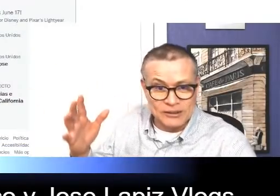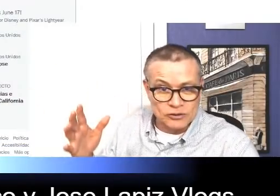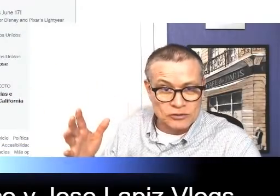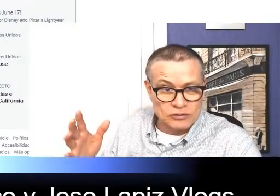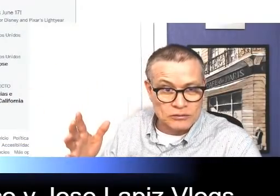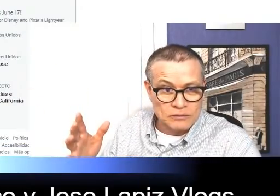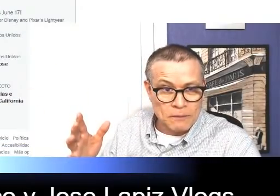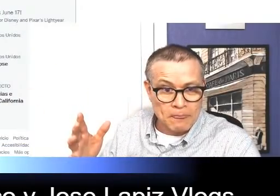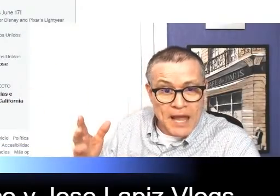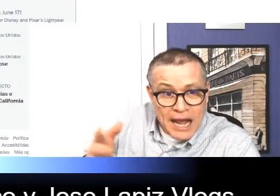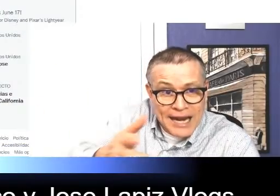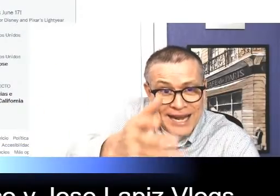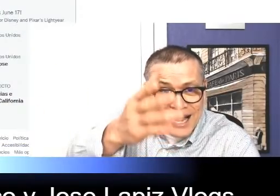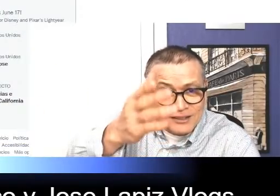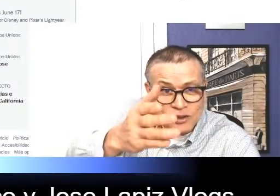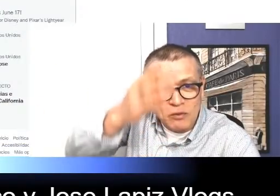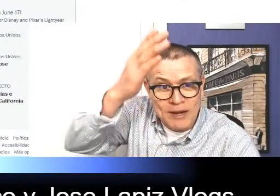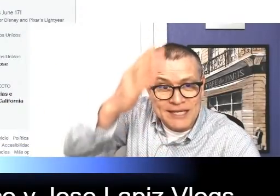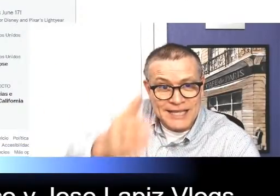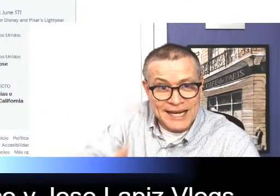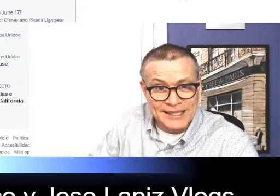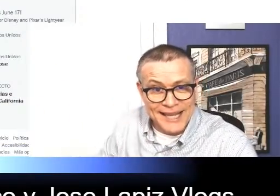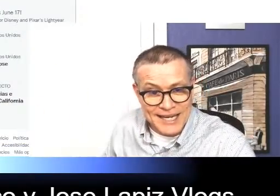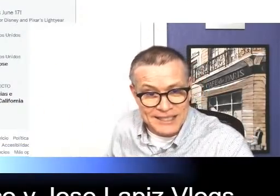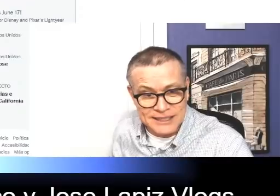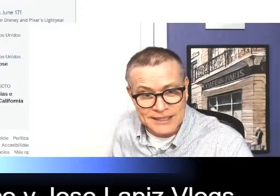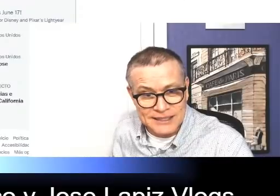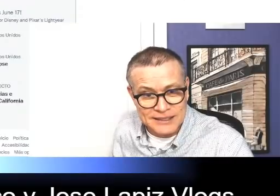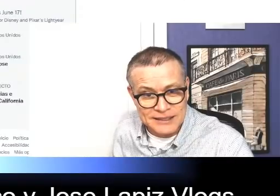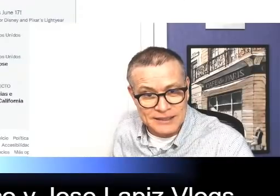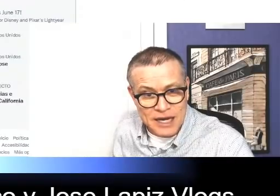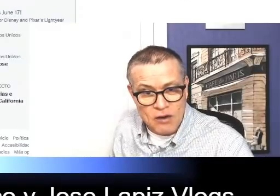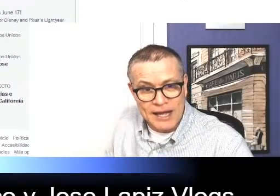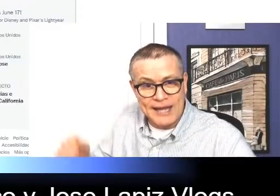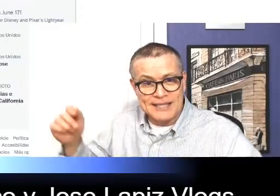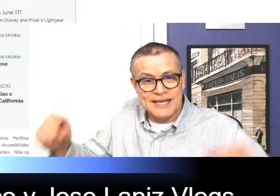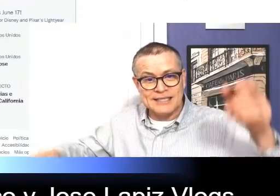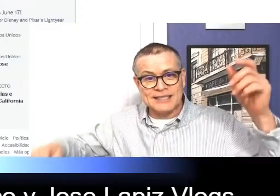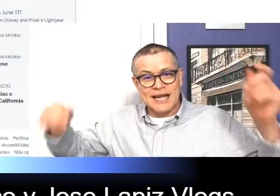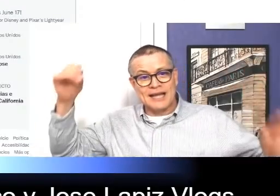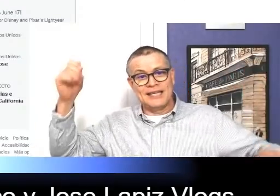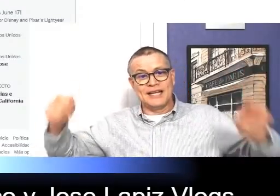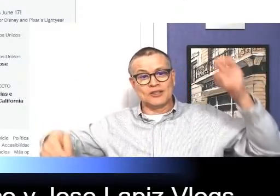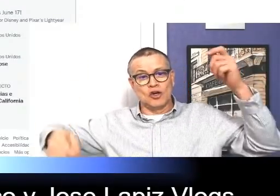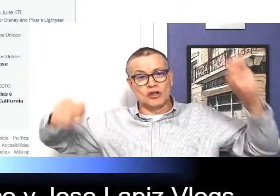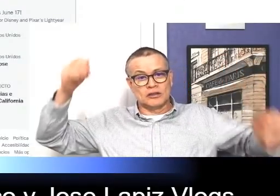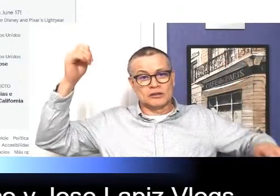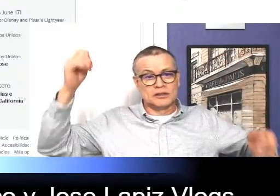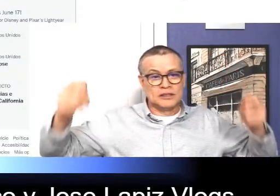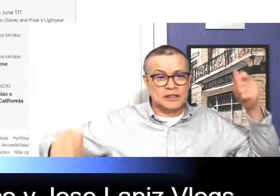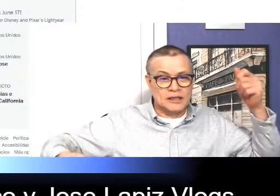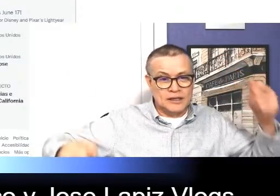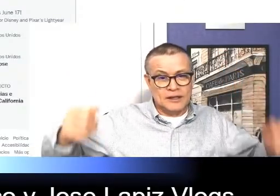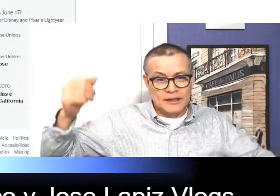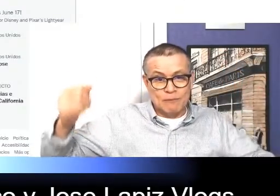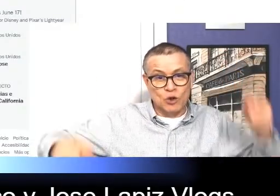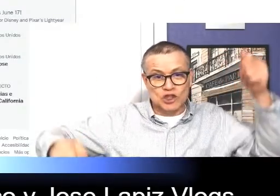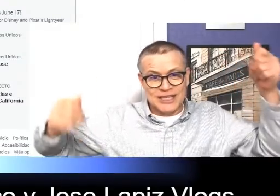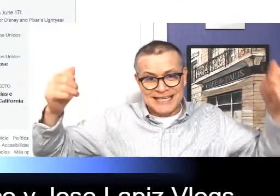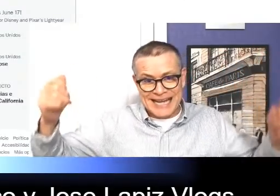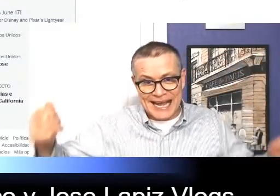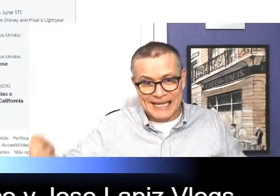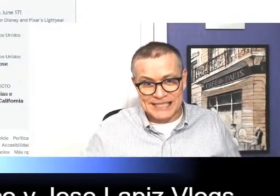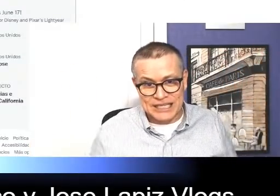candidatos hallando en zacatecas ahora es hasta director de